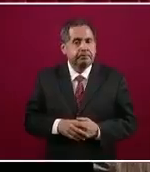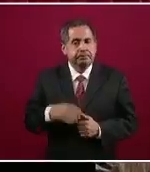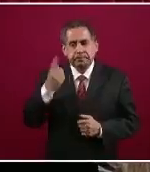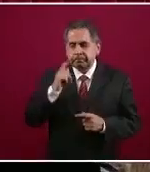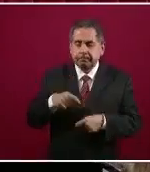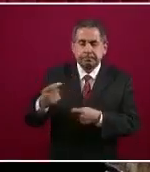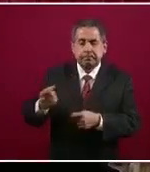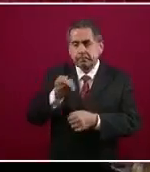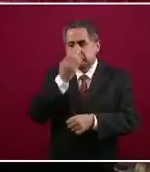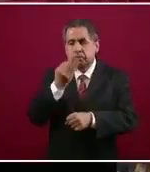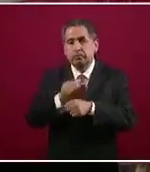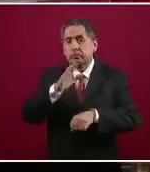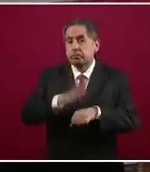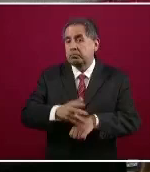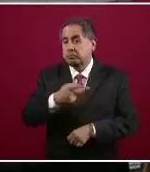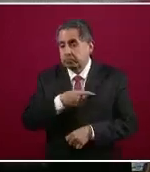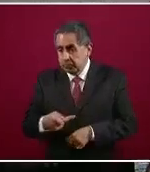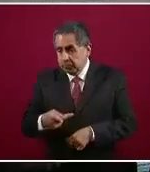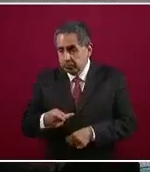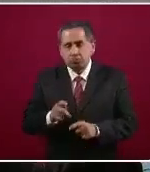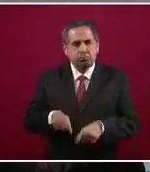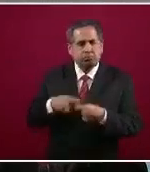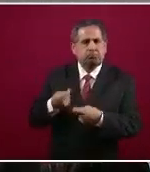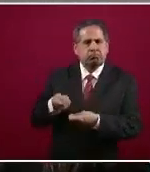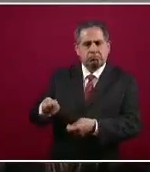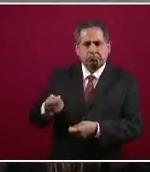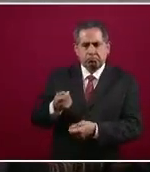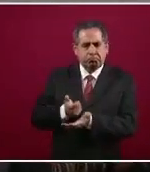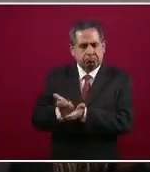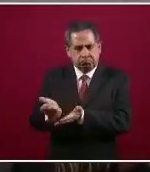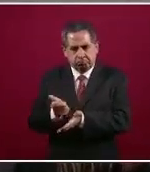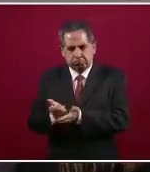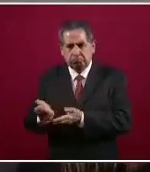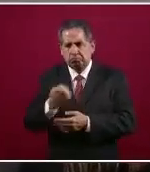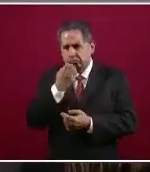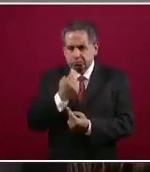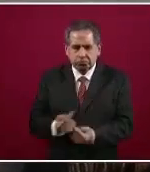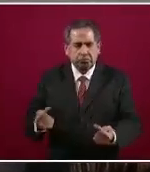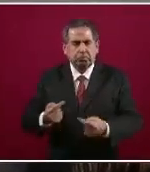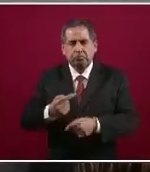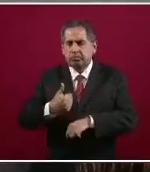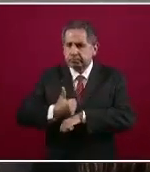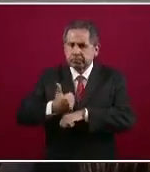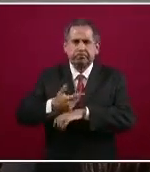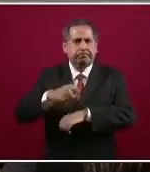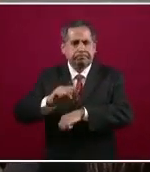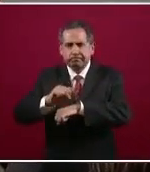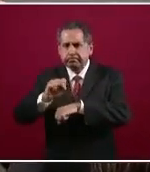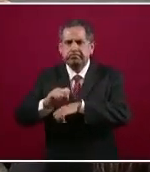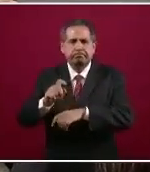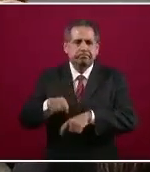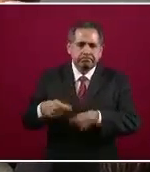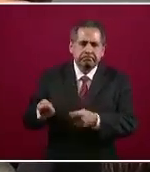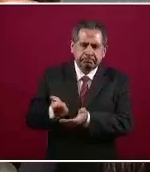para estudiantes pobres de preescolar, de primaria, de secundaria